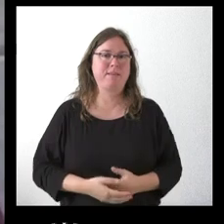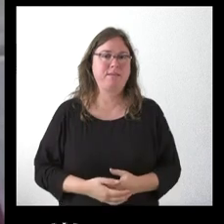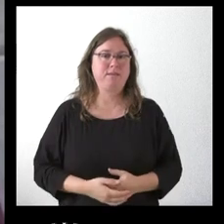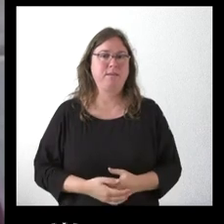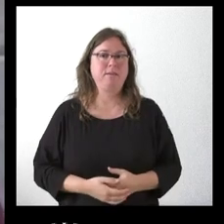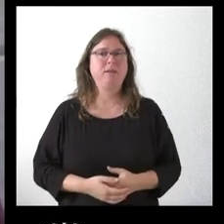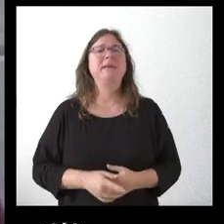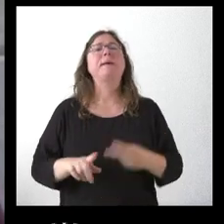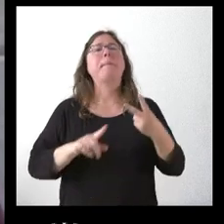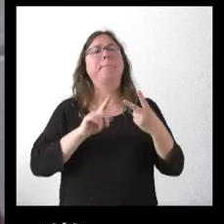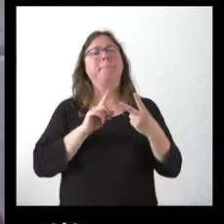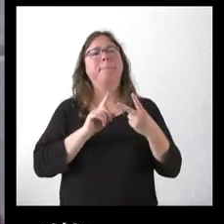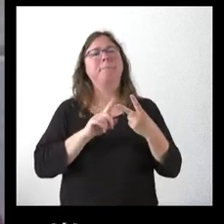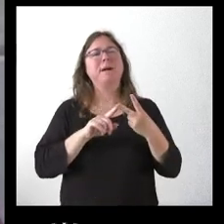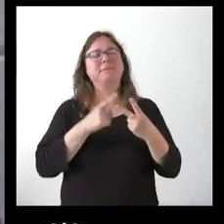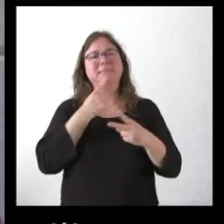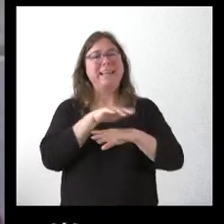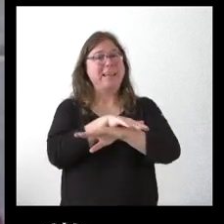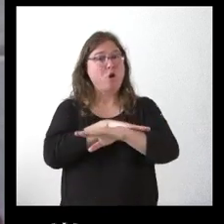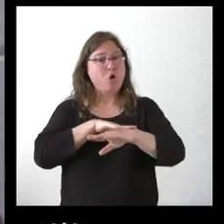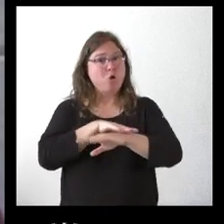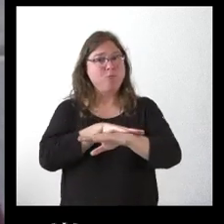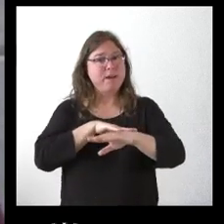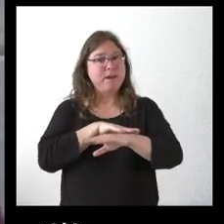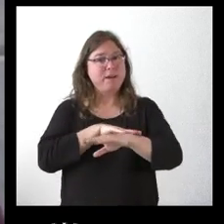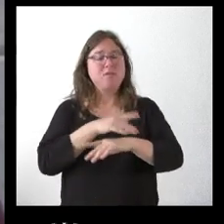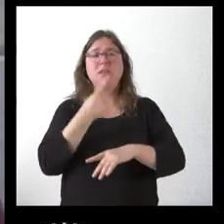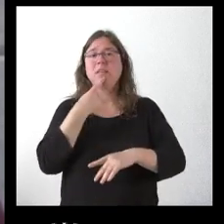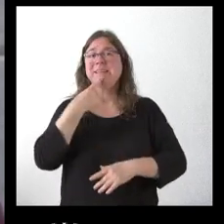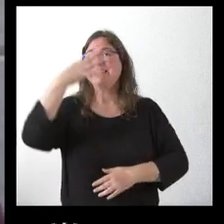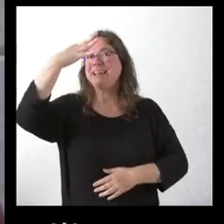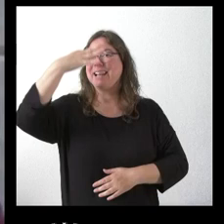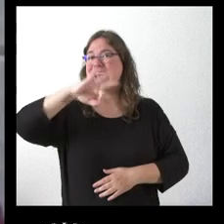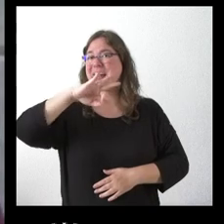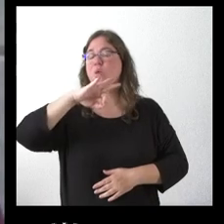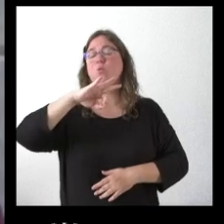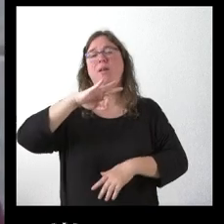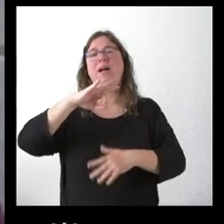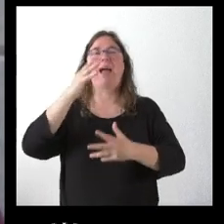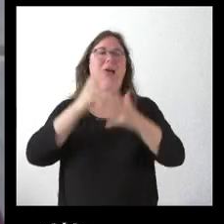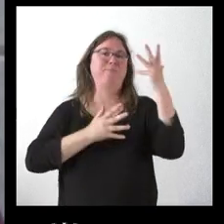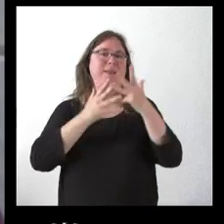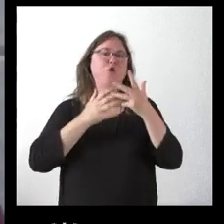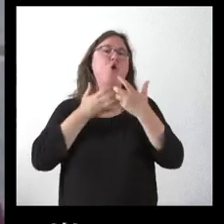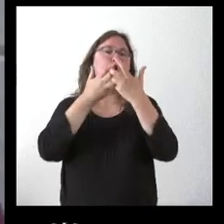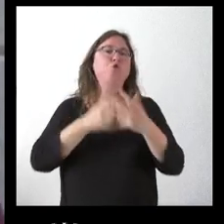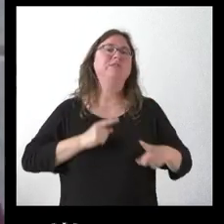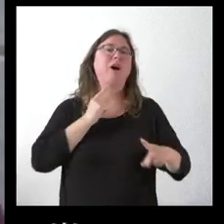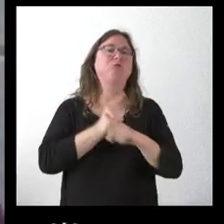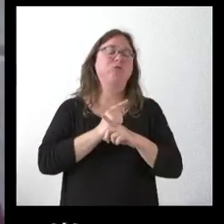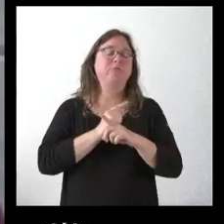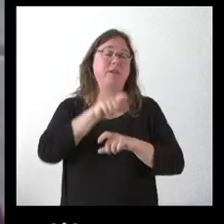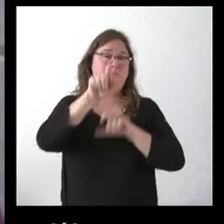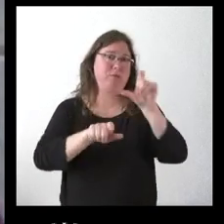Sen también que el Gobierno es la única administración que lucha contra la despoblación en esta tierra en